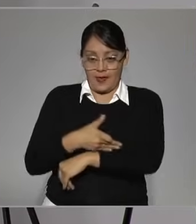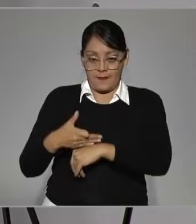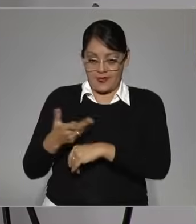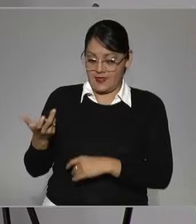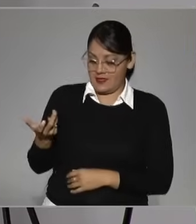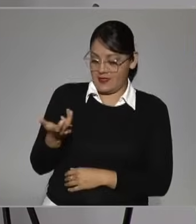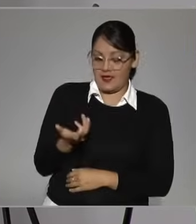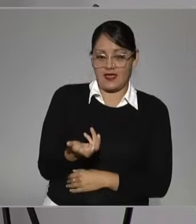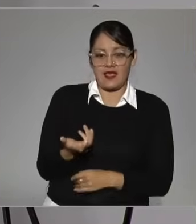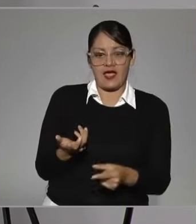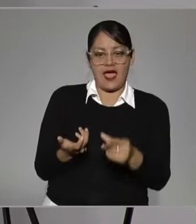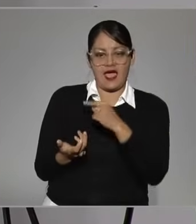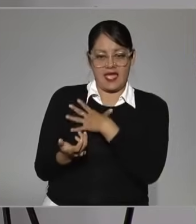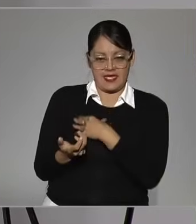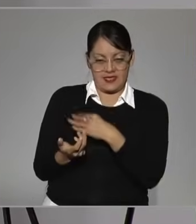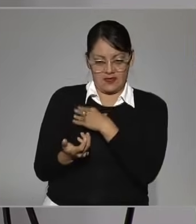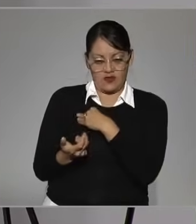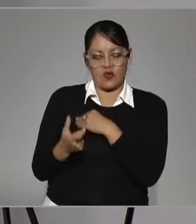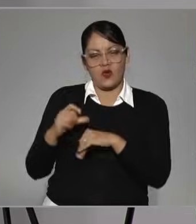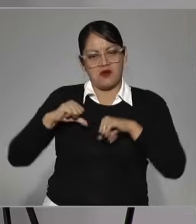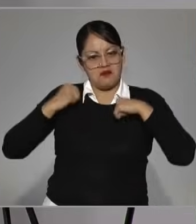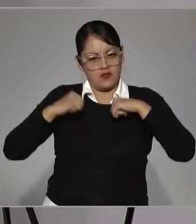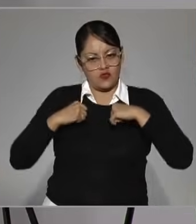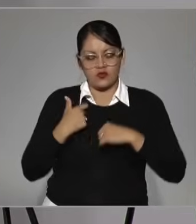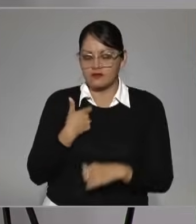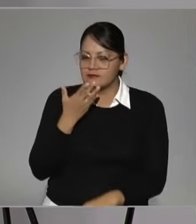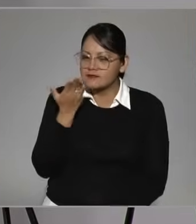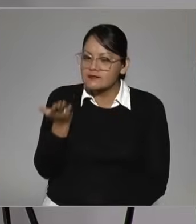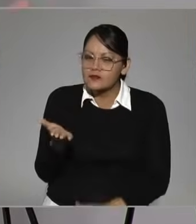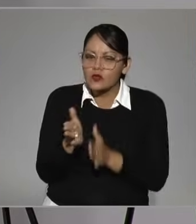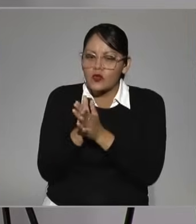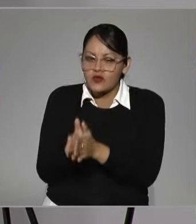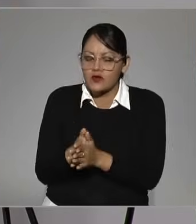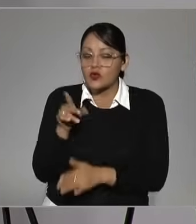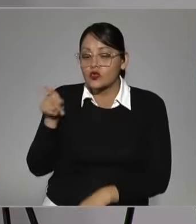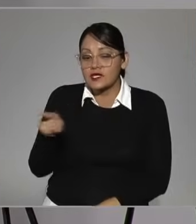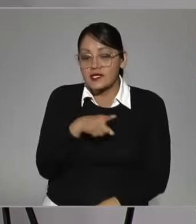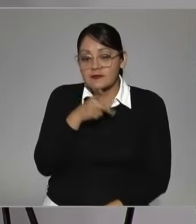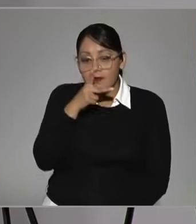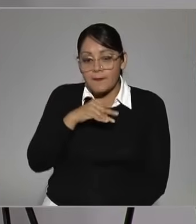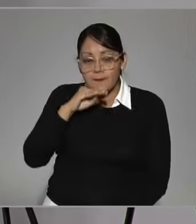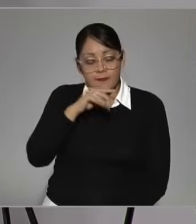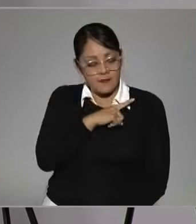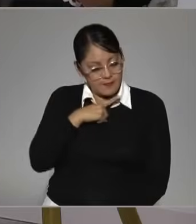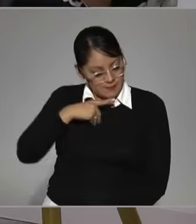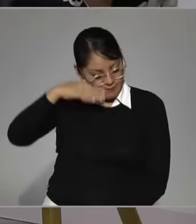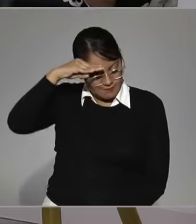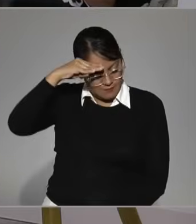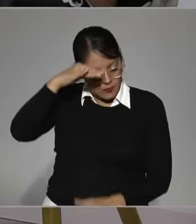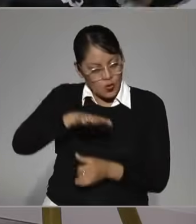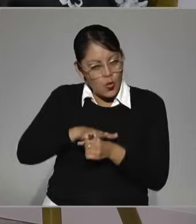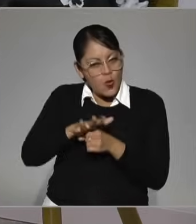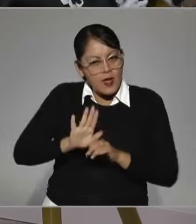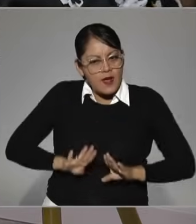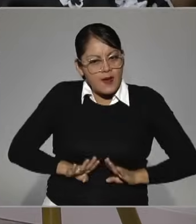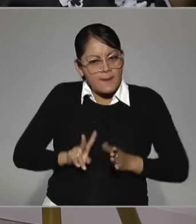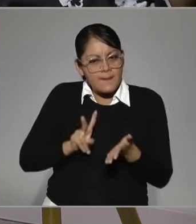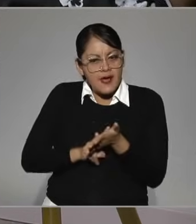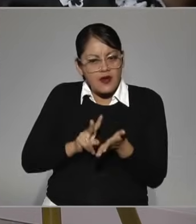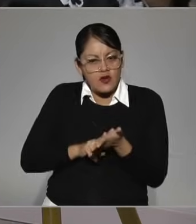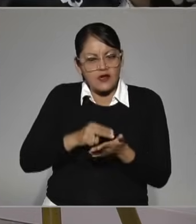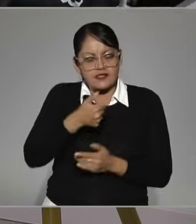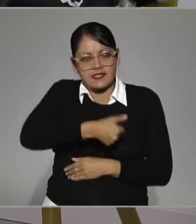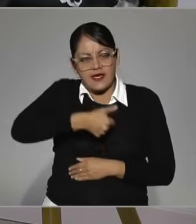reto, con un niño, con un adolescente, lo primero que les pido es que se vayan a pensar de tarea a los papás cuáles son los valores más importantes para cada